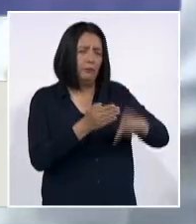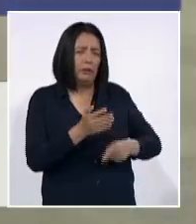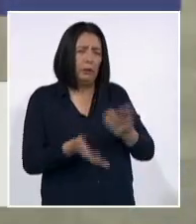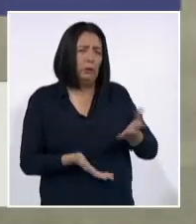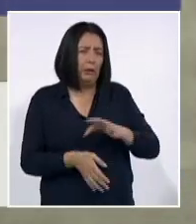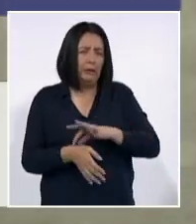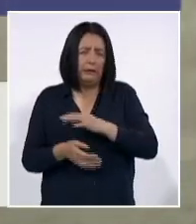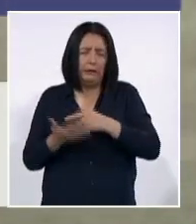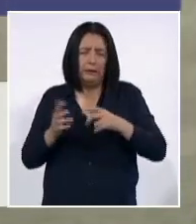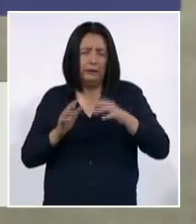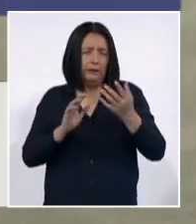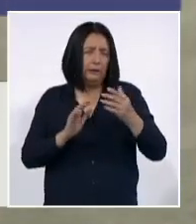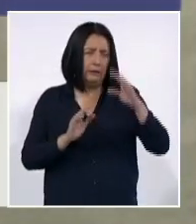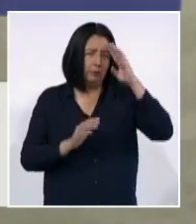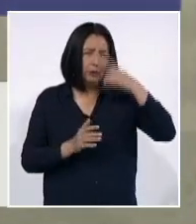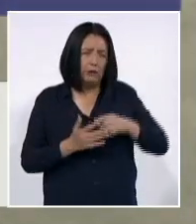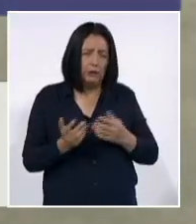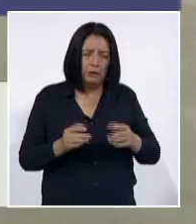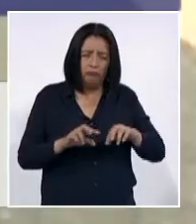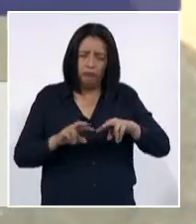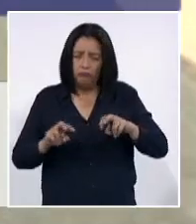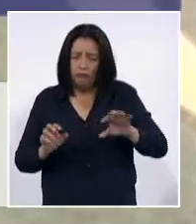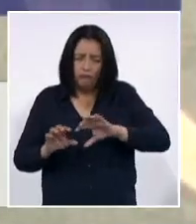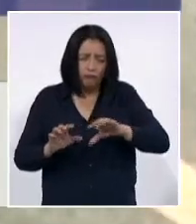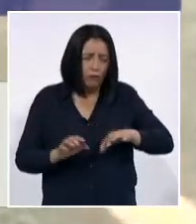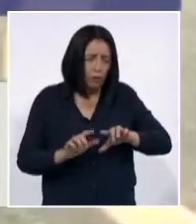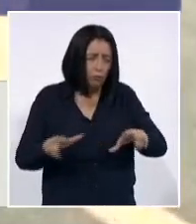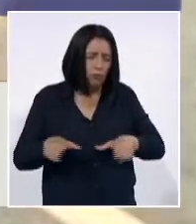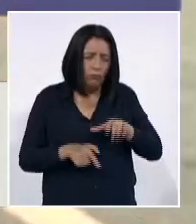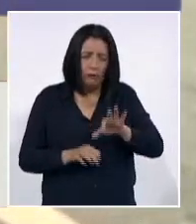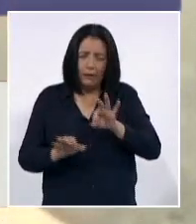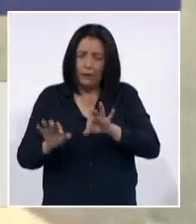homicidio cercaron la zona para recoger evidencias.